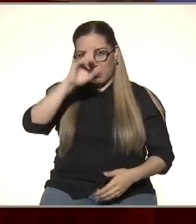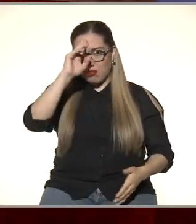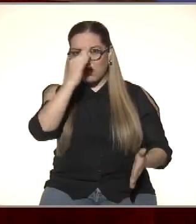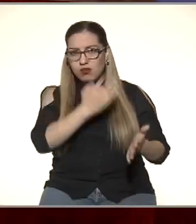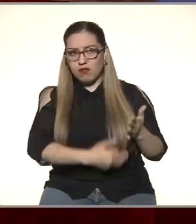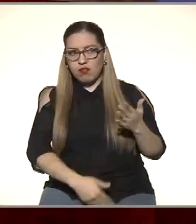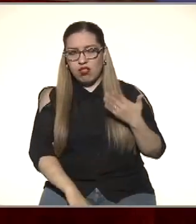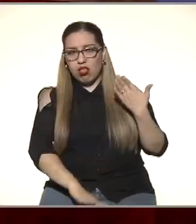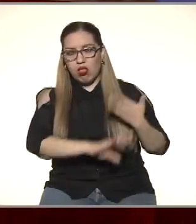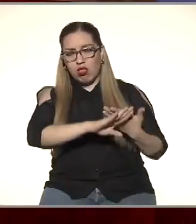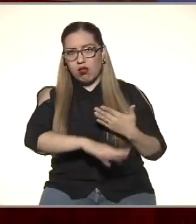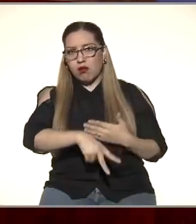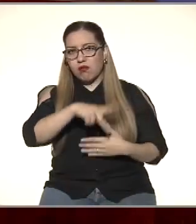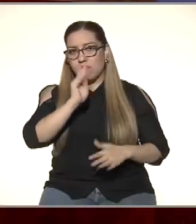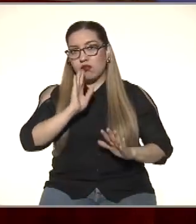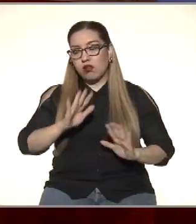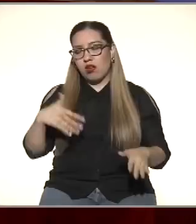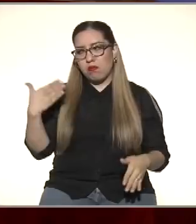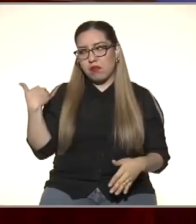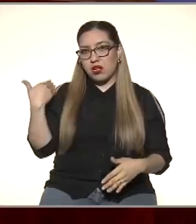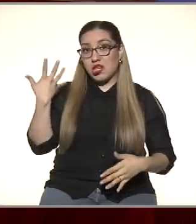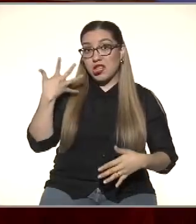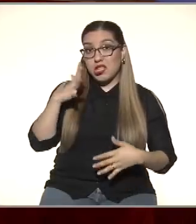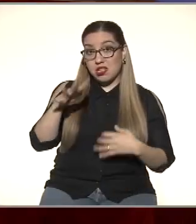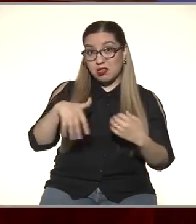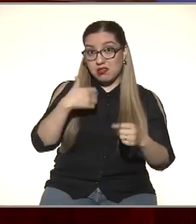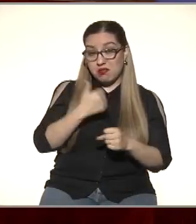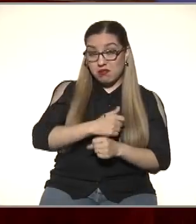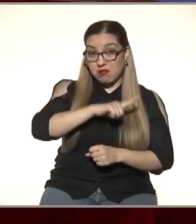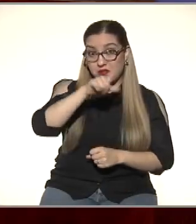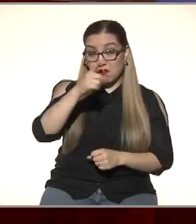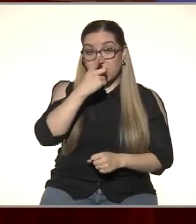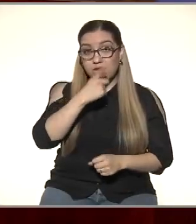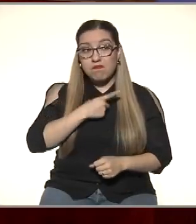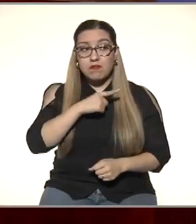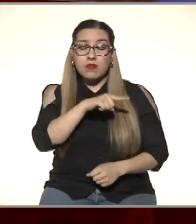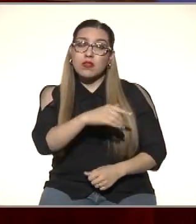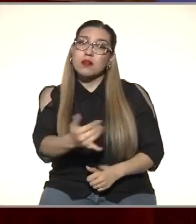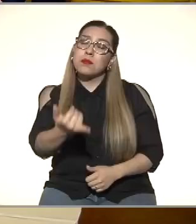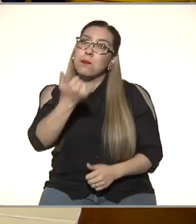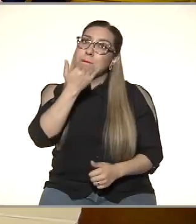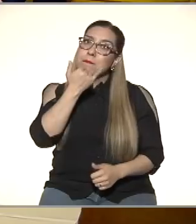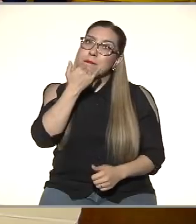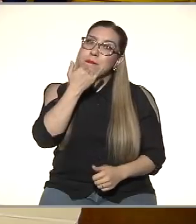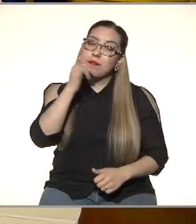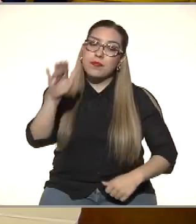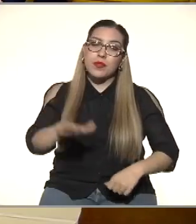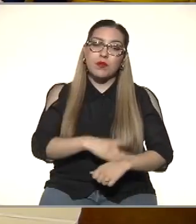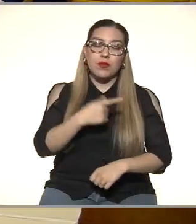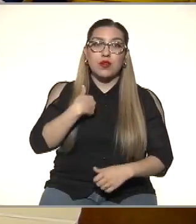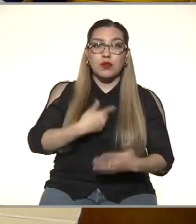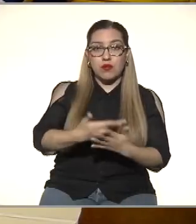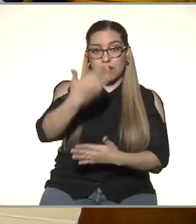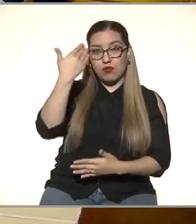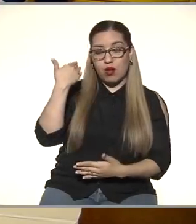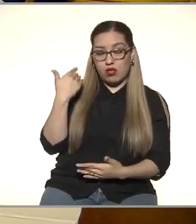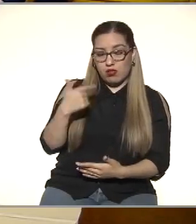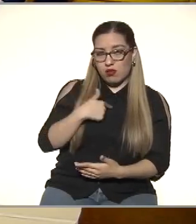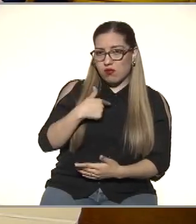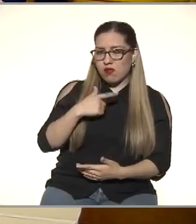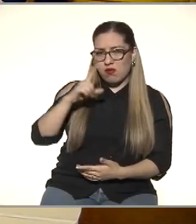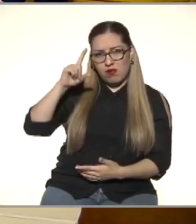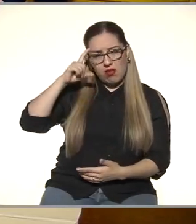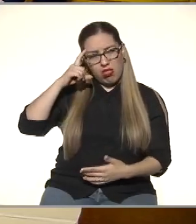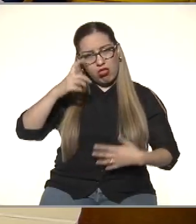la disculpara, ya 10 años después, que cuando me acusó con su padre por la infidelidad, ella estaba muy pequeña y no entendía